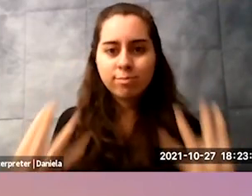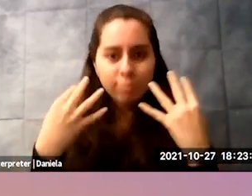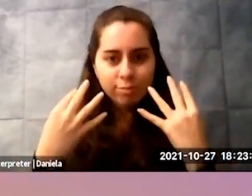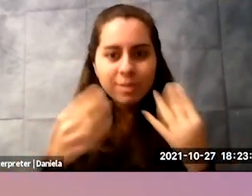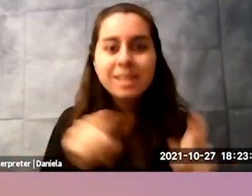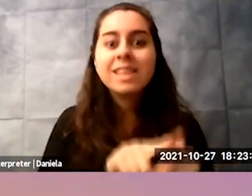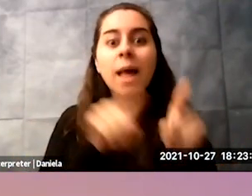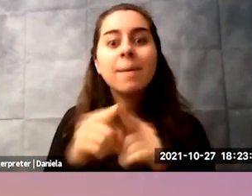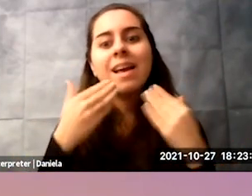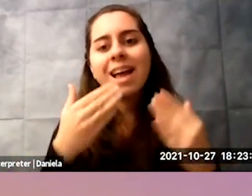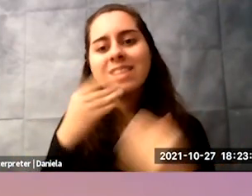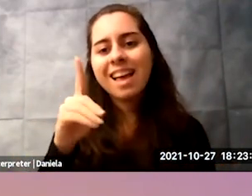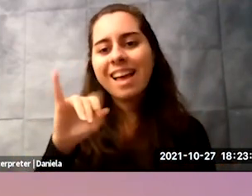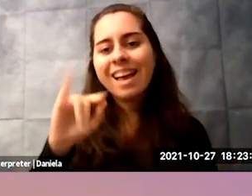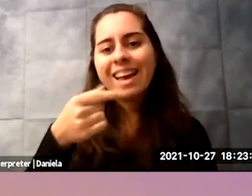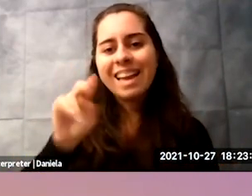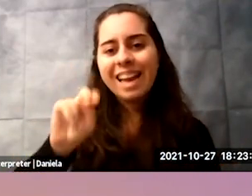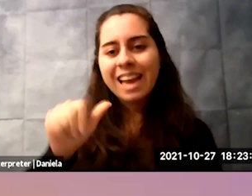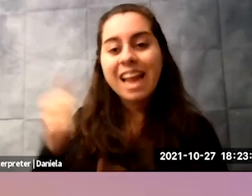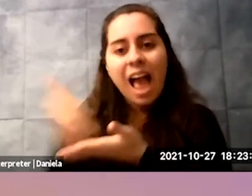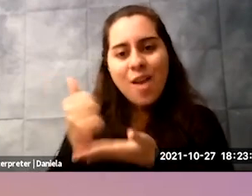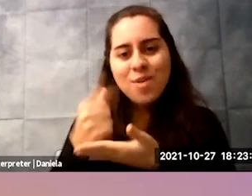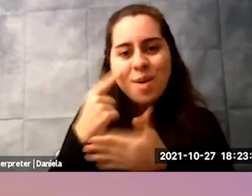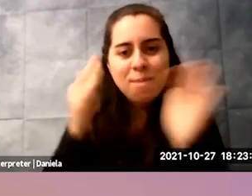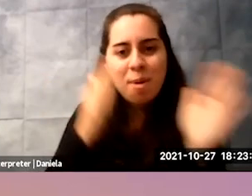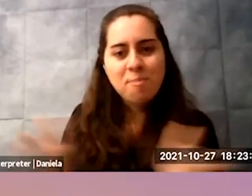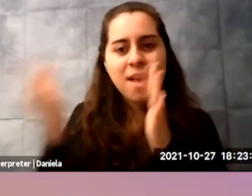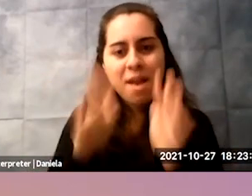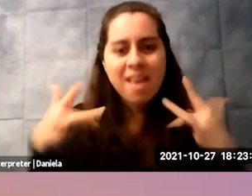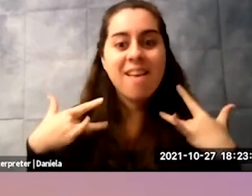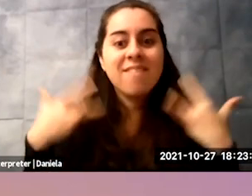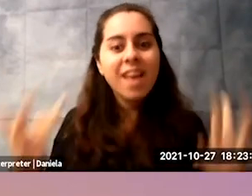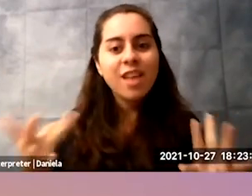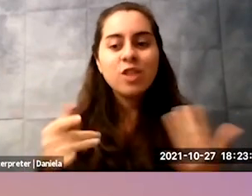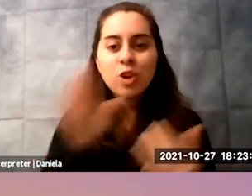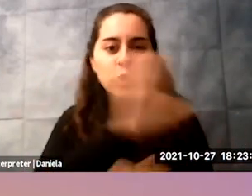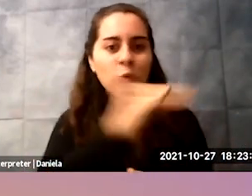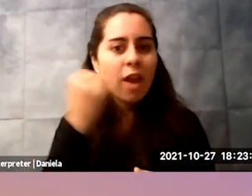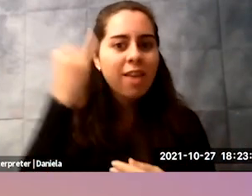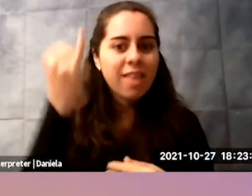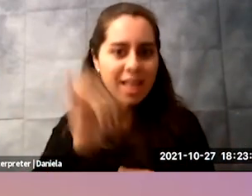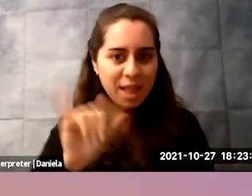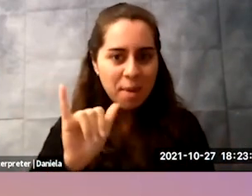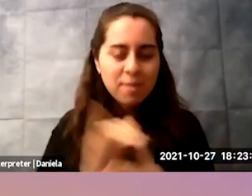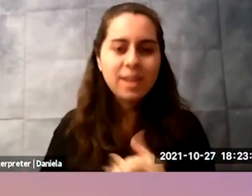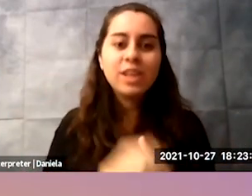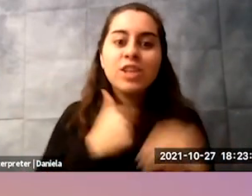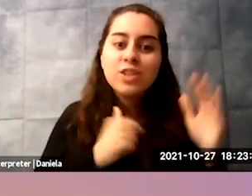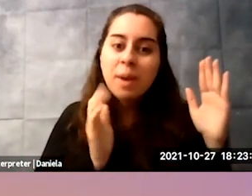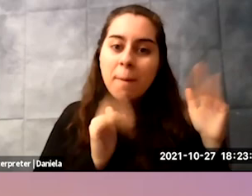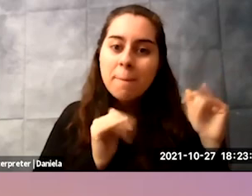fue coorganizadora de este evento, por traer esta idea, y espero que